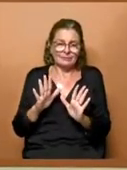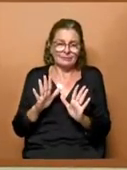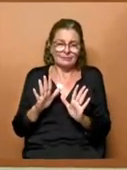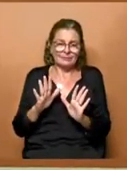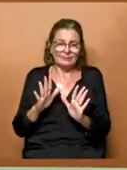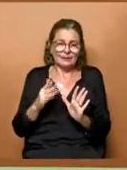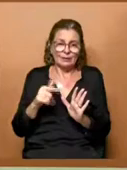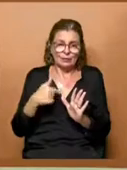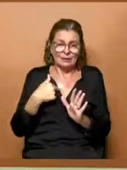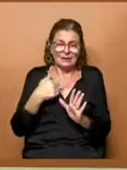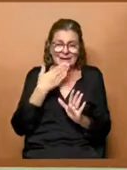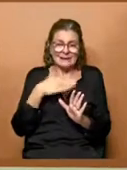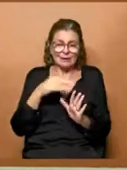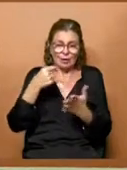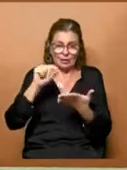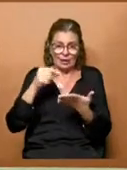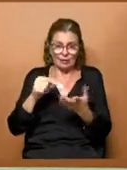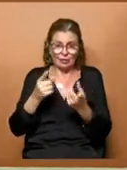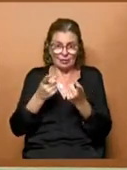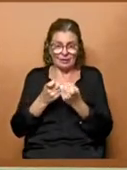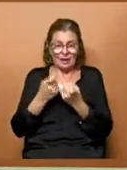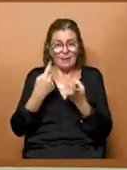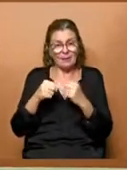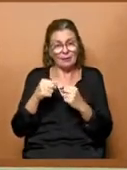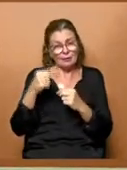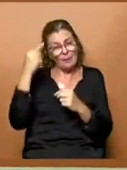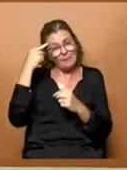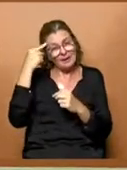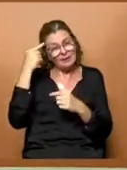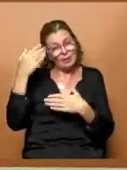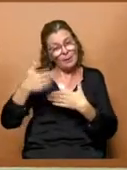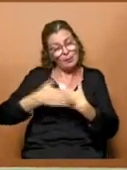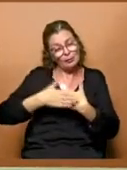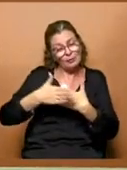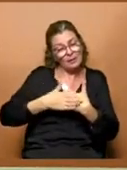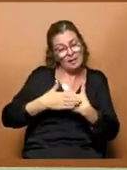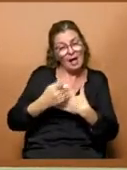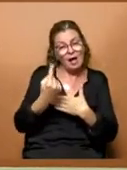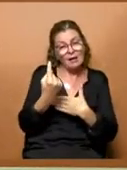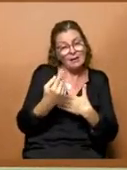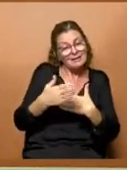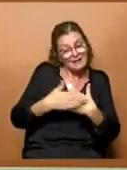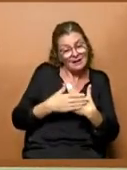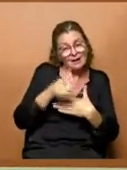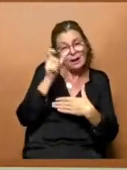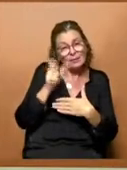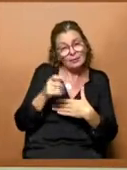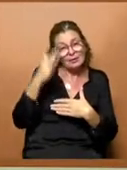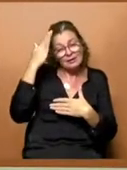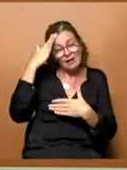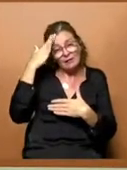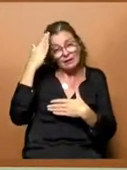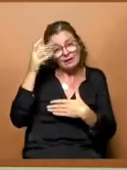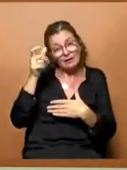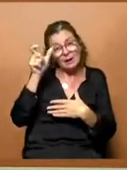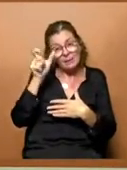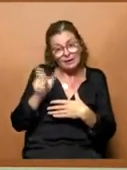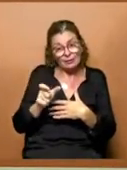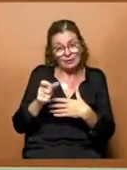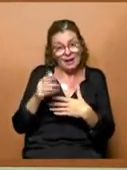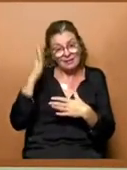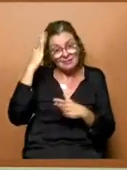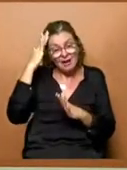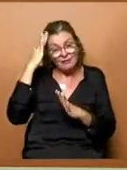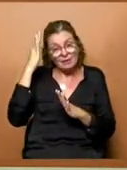Yo entiendo que los datos son necesarios, pero yo creo que la proximidad con la gente y utilizar los saberes que la gente tiene